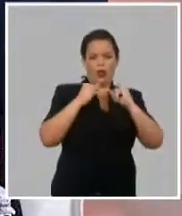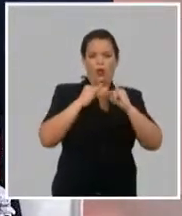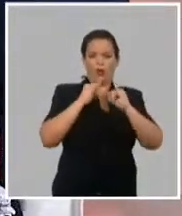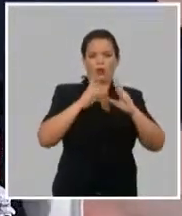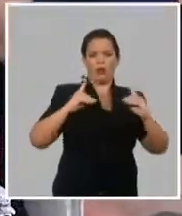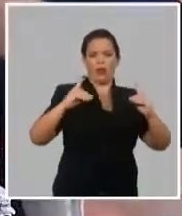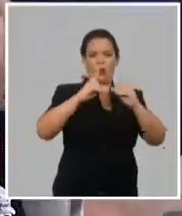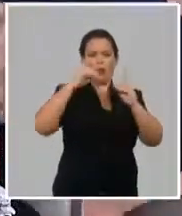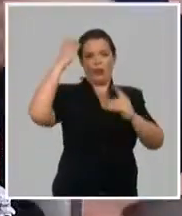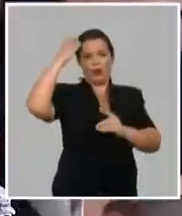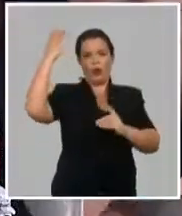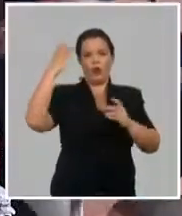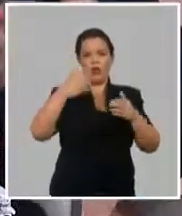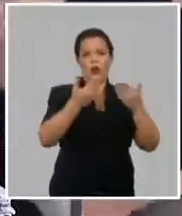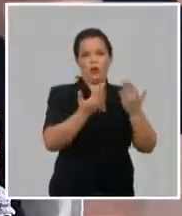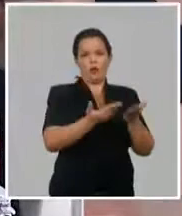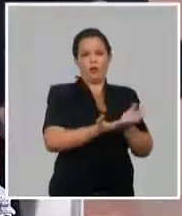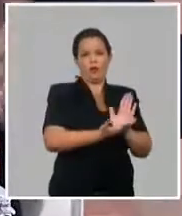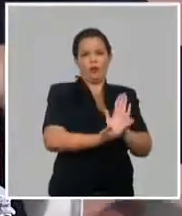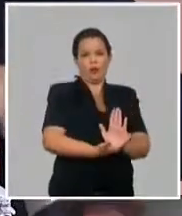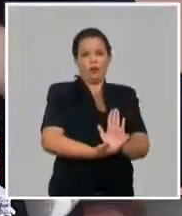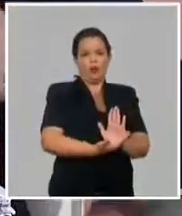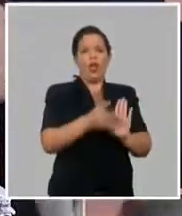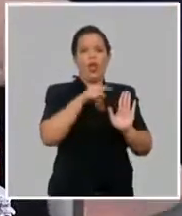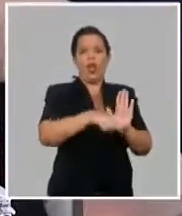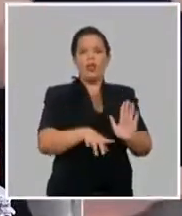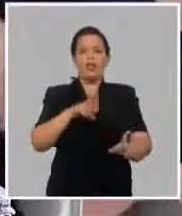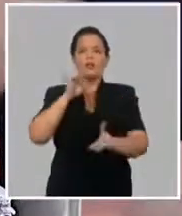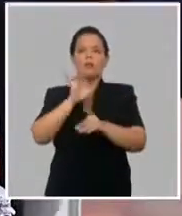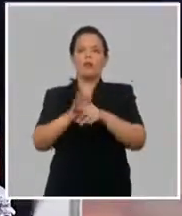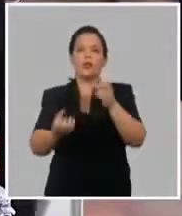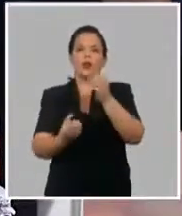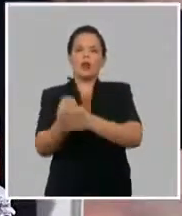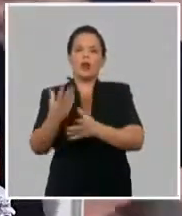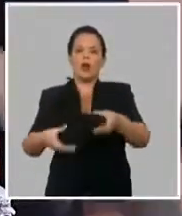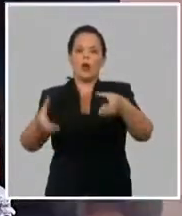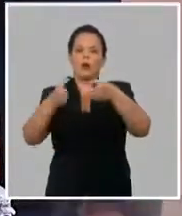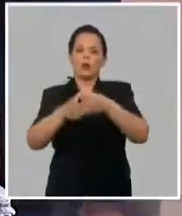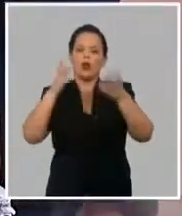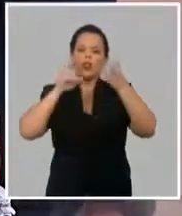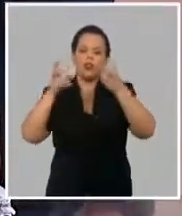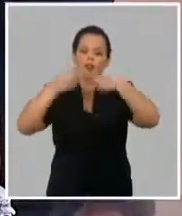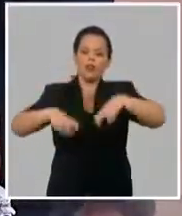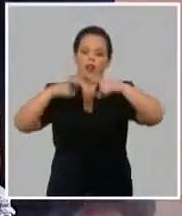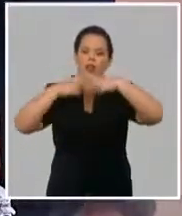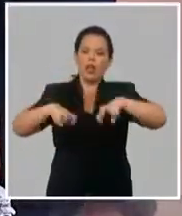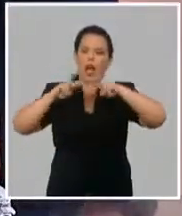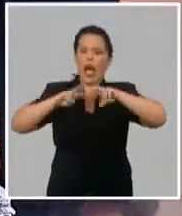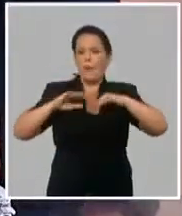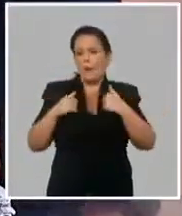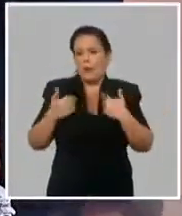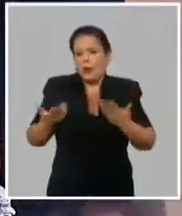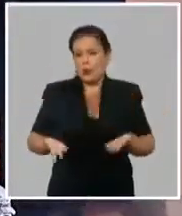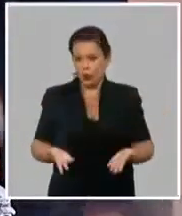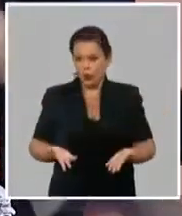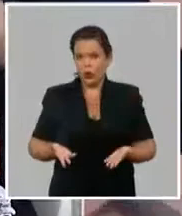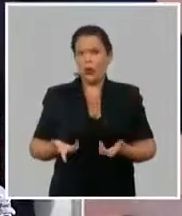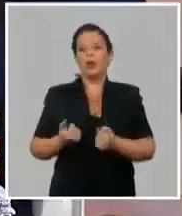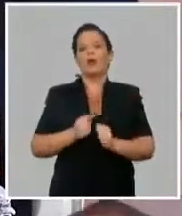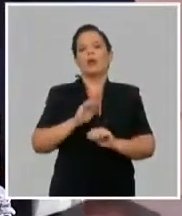estado que a solicitud del congreso creó una comisión para investigar qué pasó y tratar de proteger en el futuro a sus diplomáticos